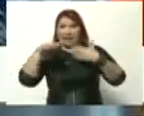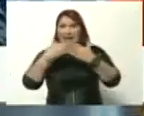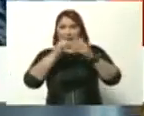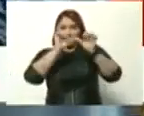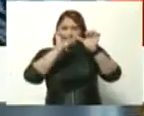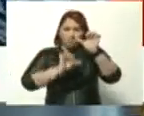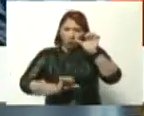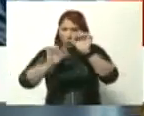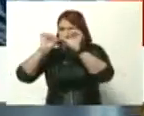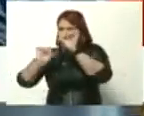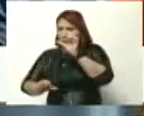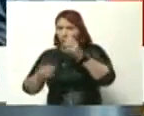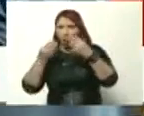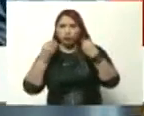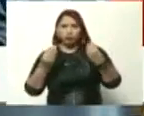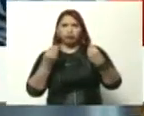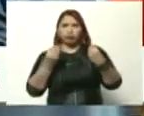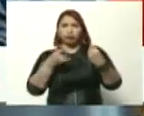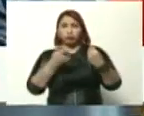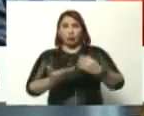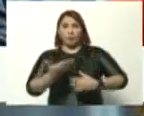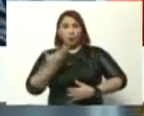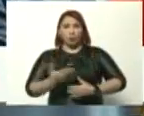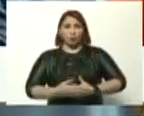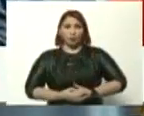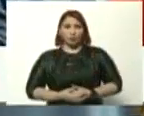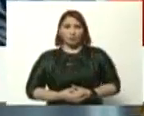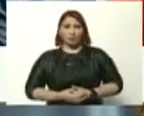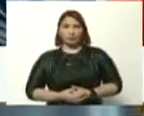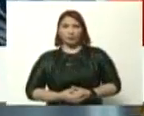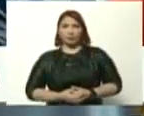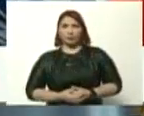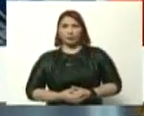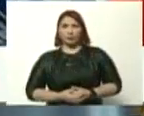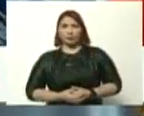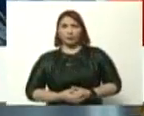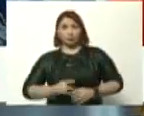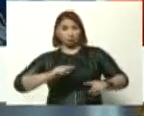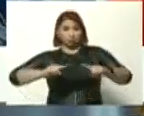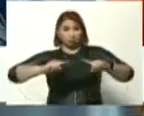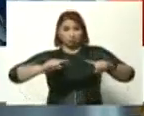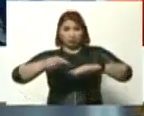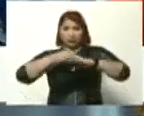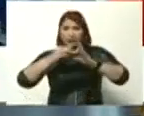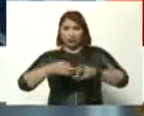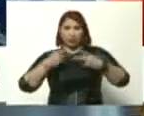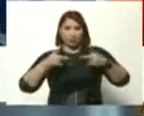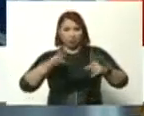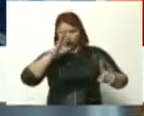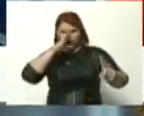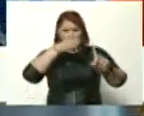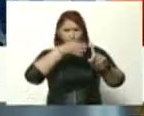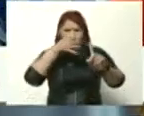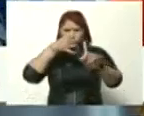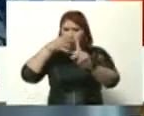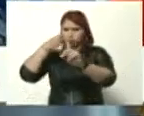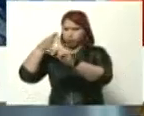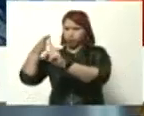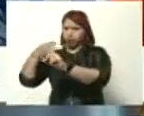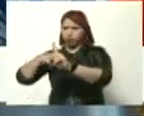detalle. Eso es muy importante para la actuación del Ministerio Público y esa es una orientación que siempre